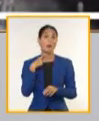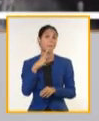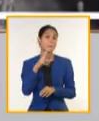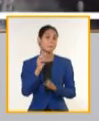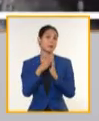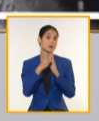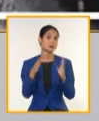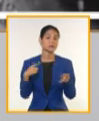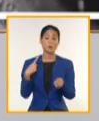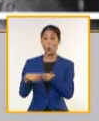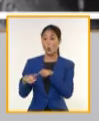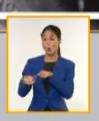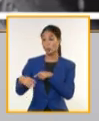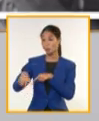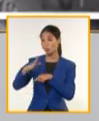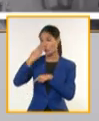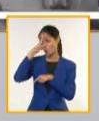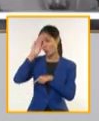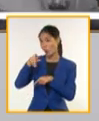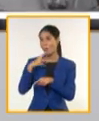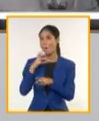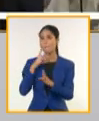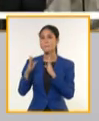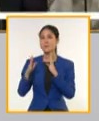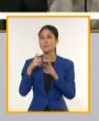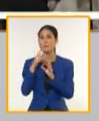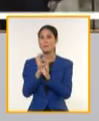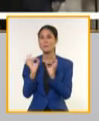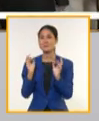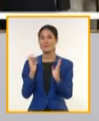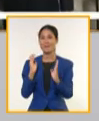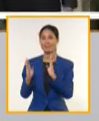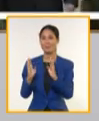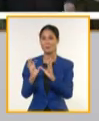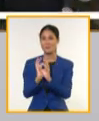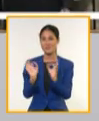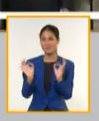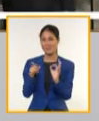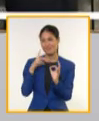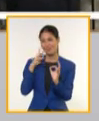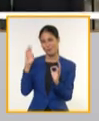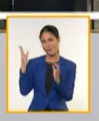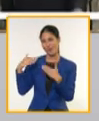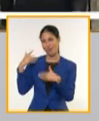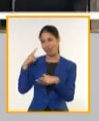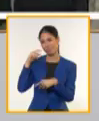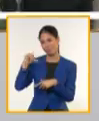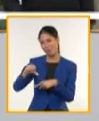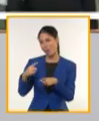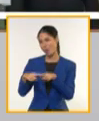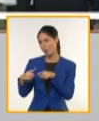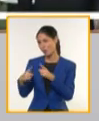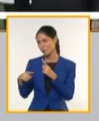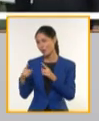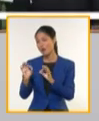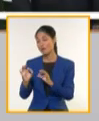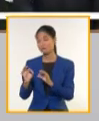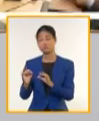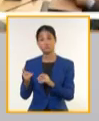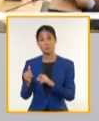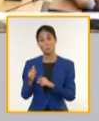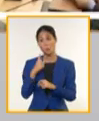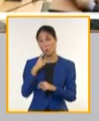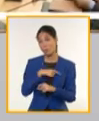buscando otros caminos, creo que quizás, muchas veces se ha dicho que la experiencia de China de alguna manera ha sido, vamos a decir,